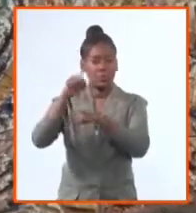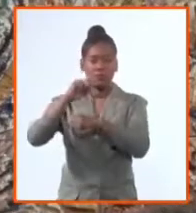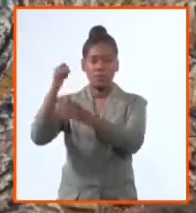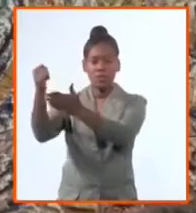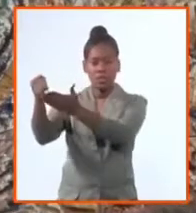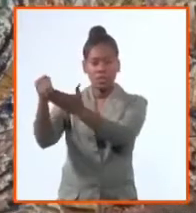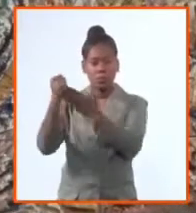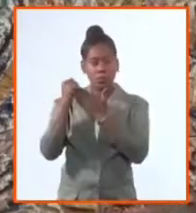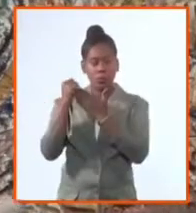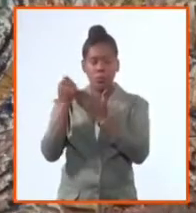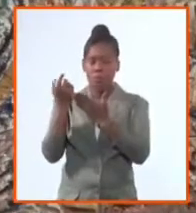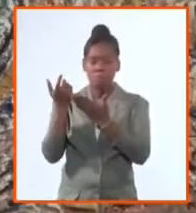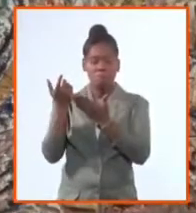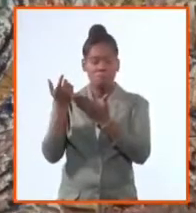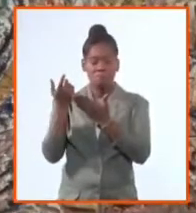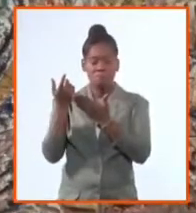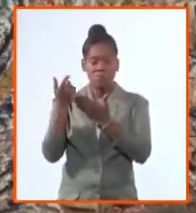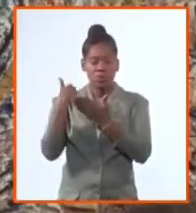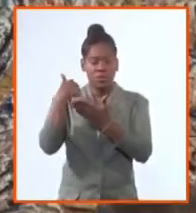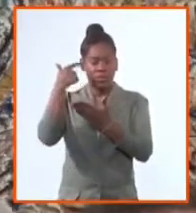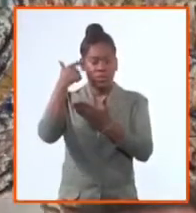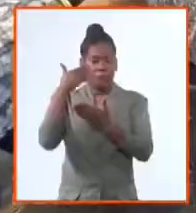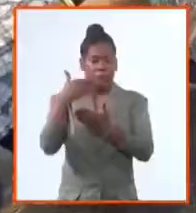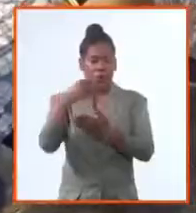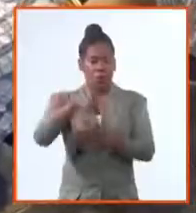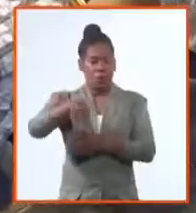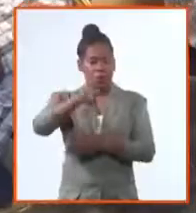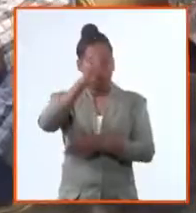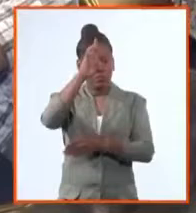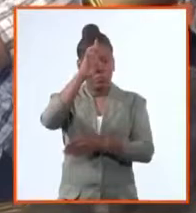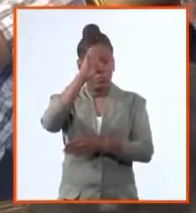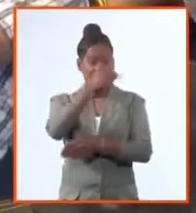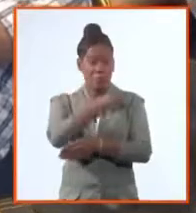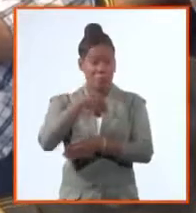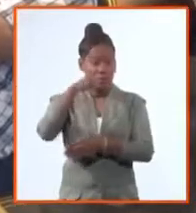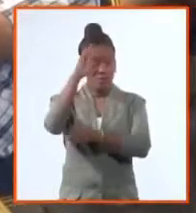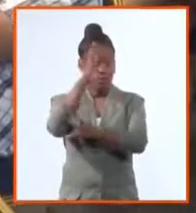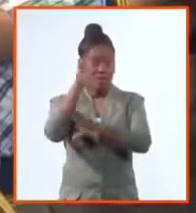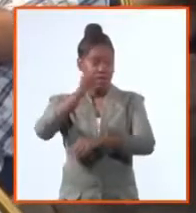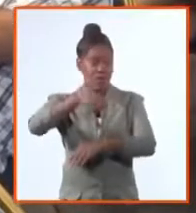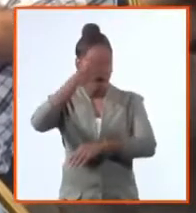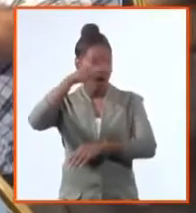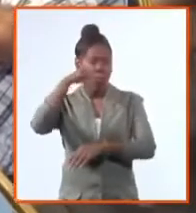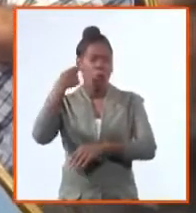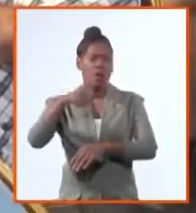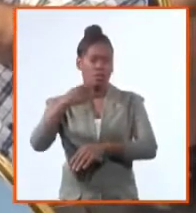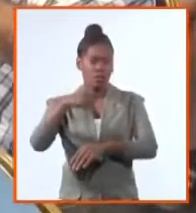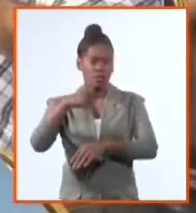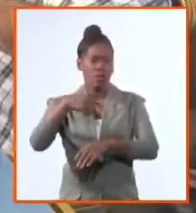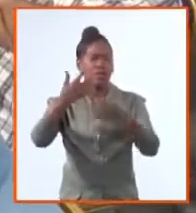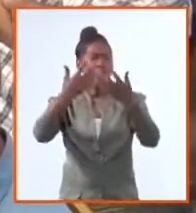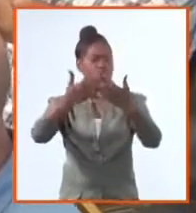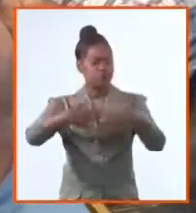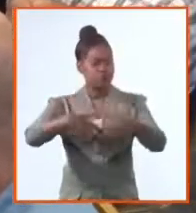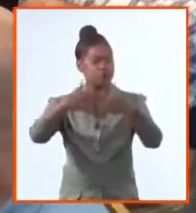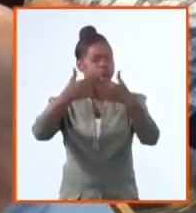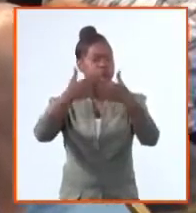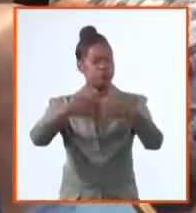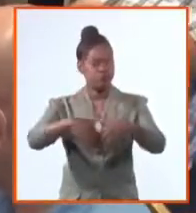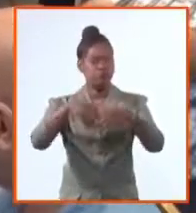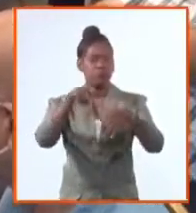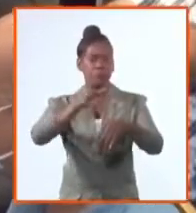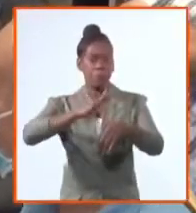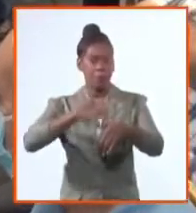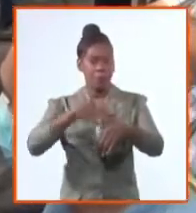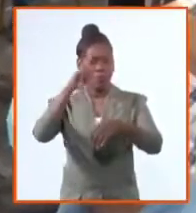cubanos, conociendo su calidad, su empeño, su compromiso, de que nosotros no vencíamos esto